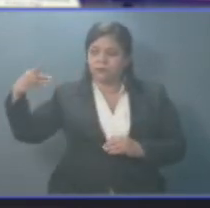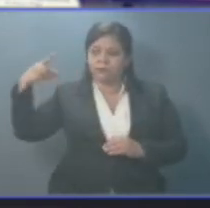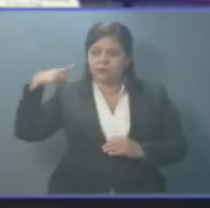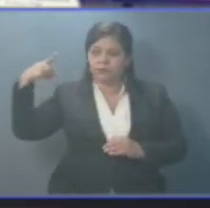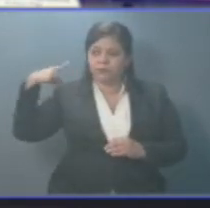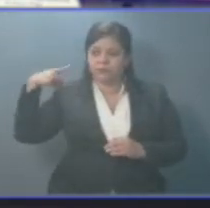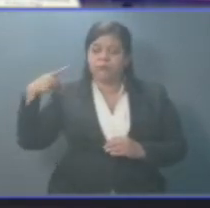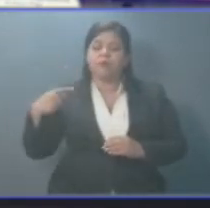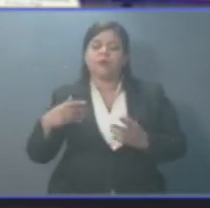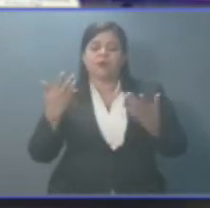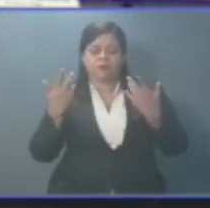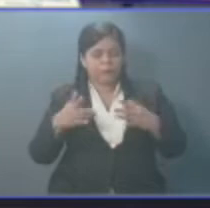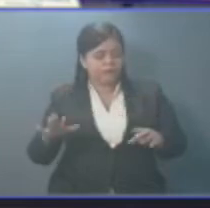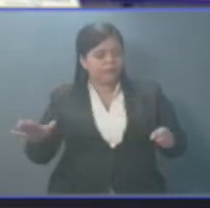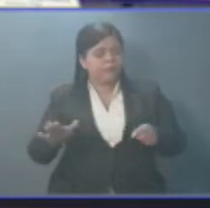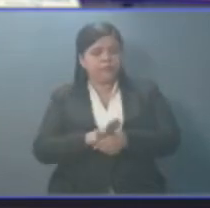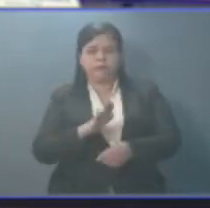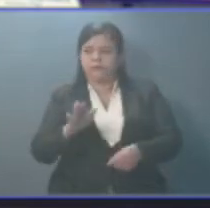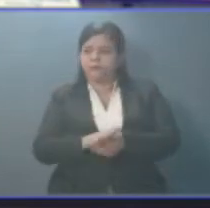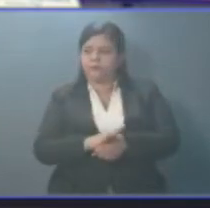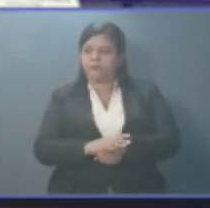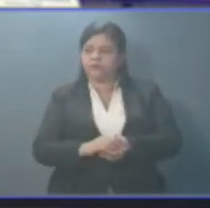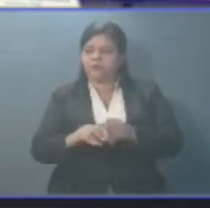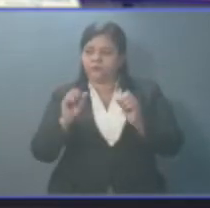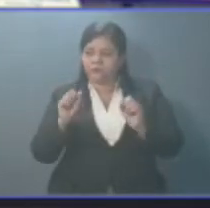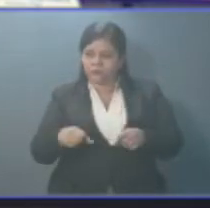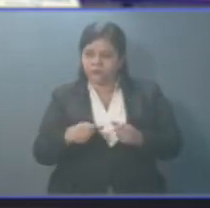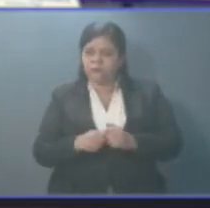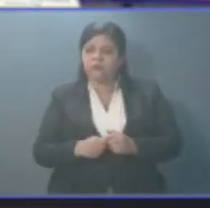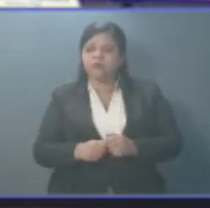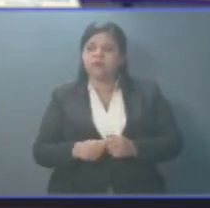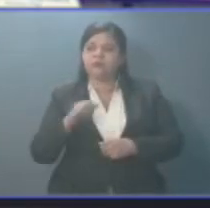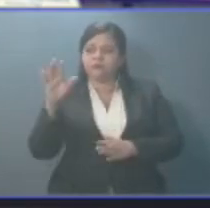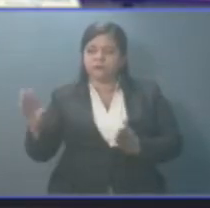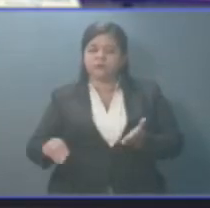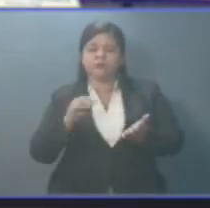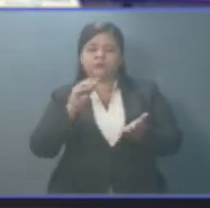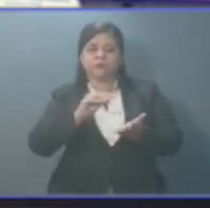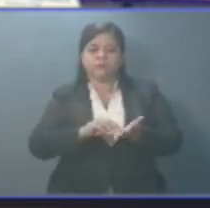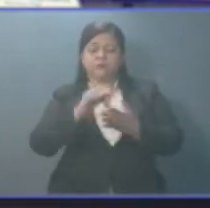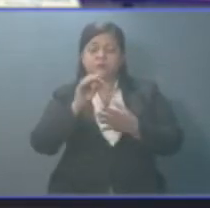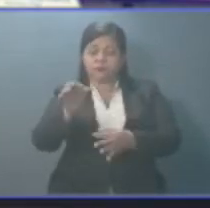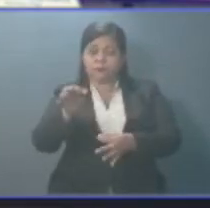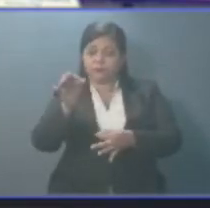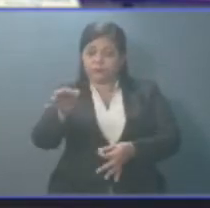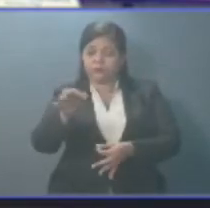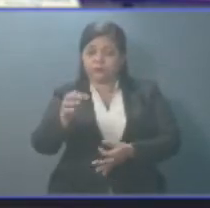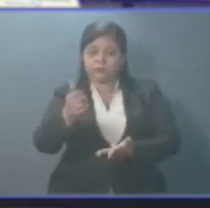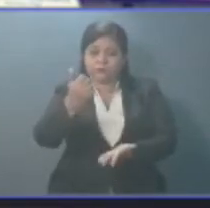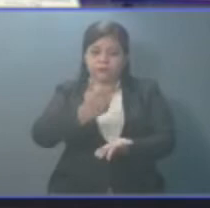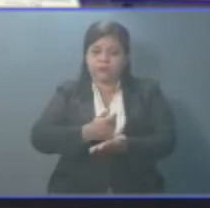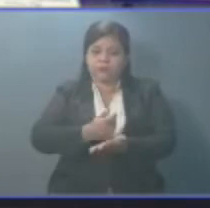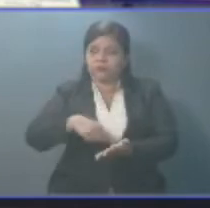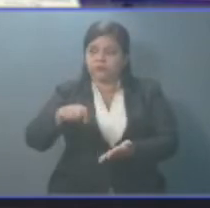sindicato, bastará con agregar una acta mediante notario.